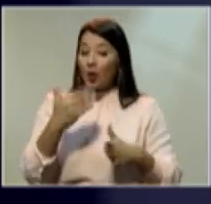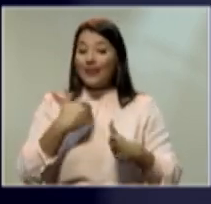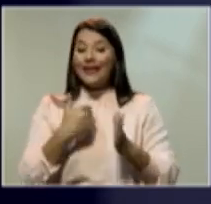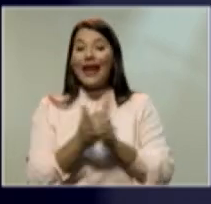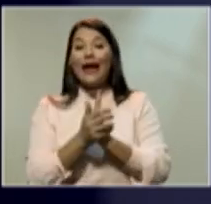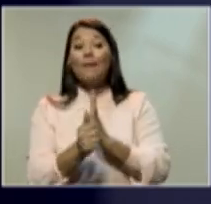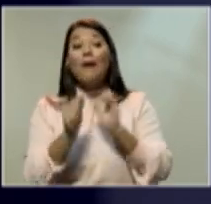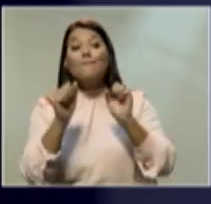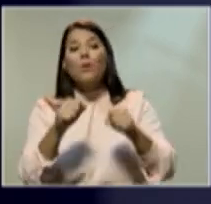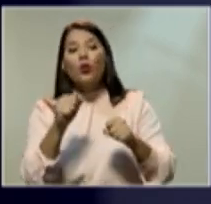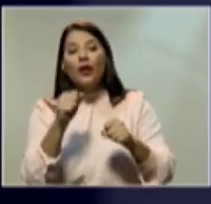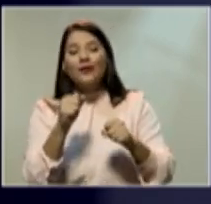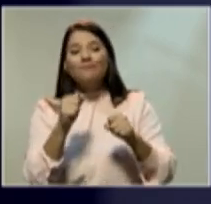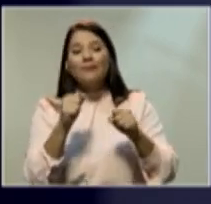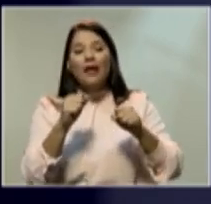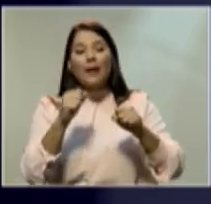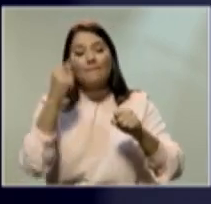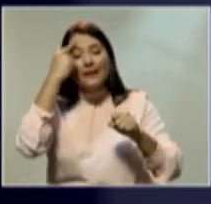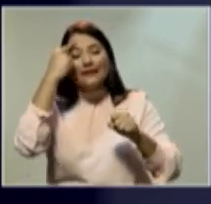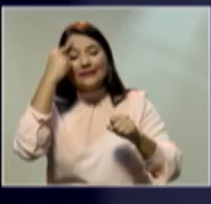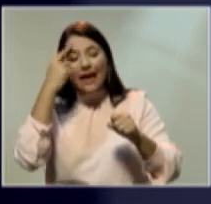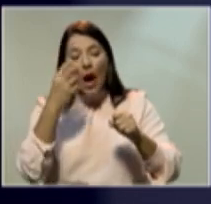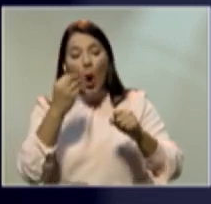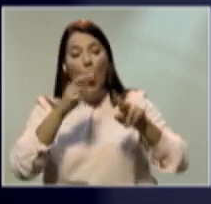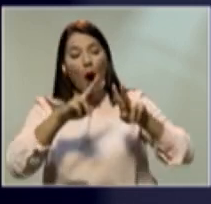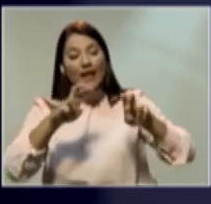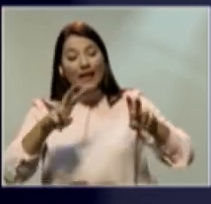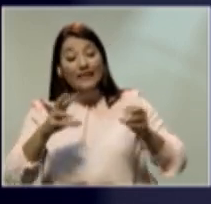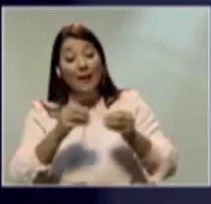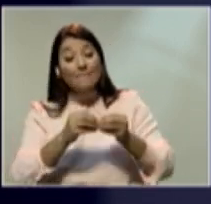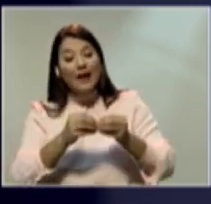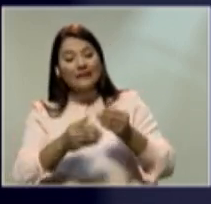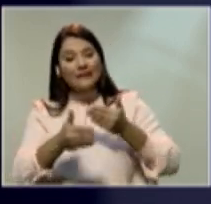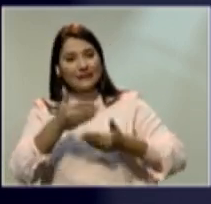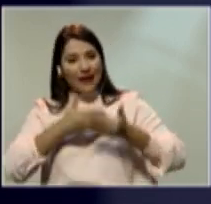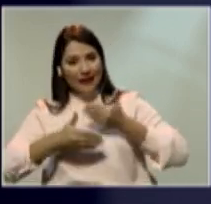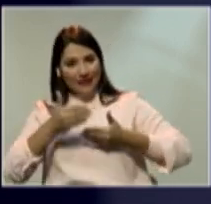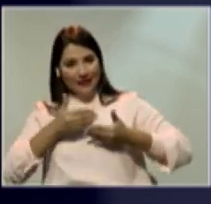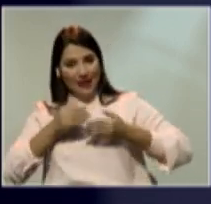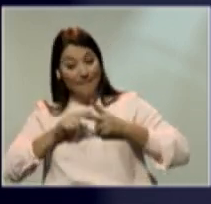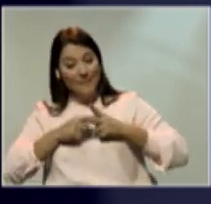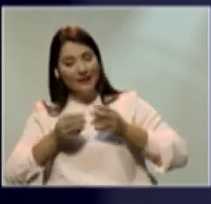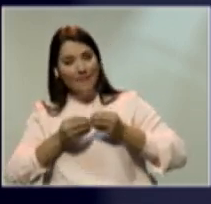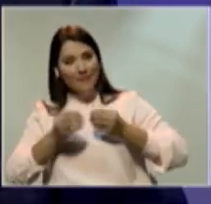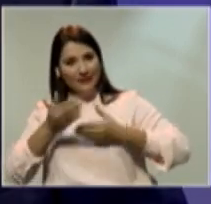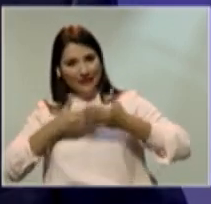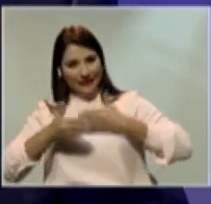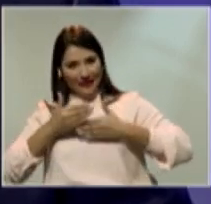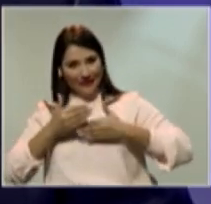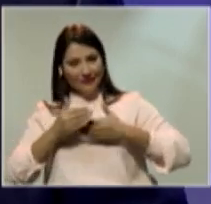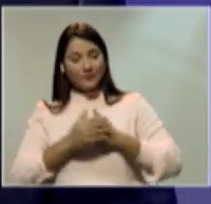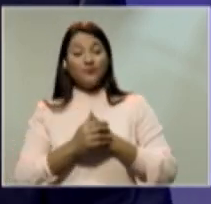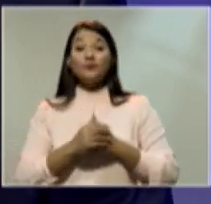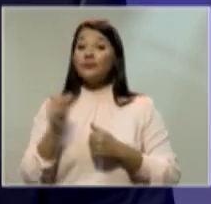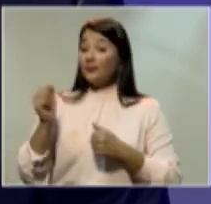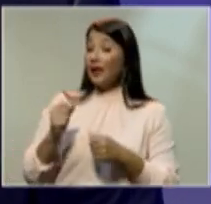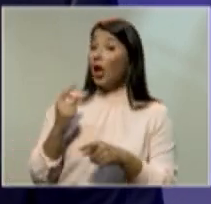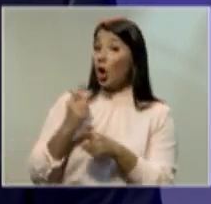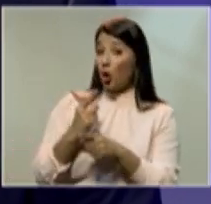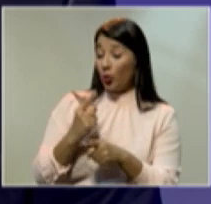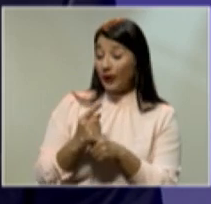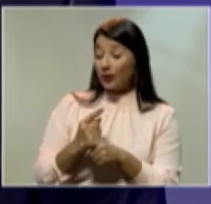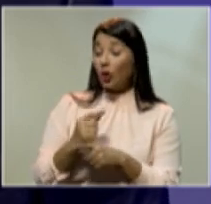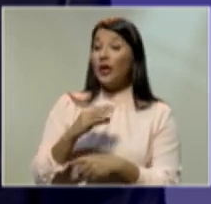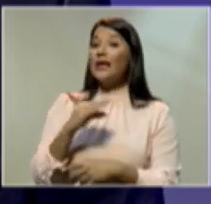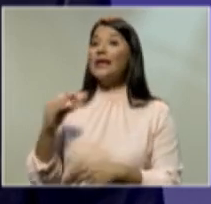un poquito más allá y ver las cosas en un movimiento, ¿verdad? Efectivamente, y no se